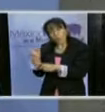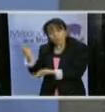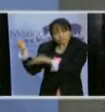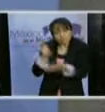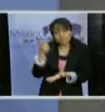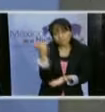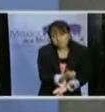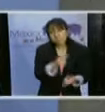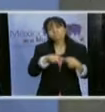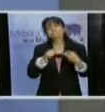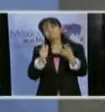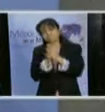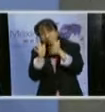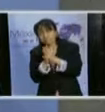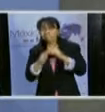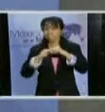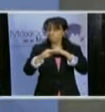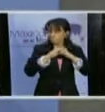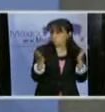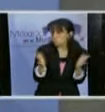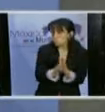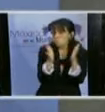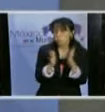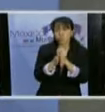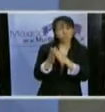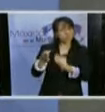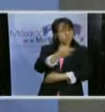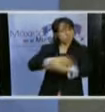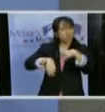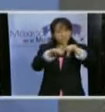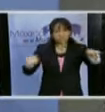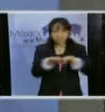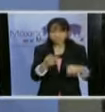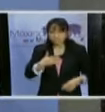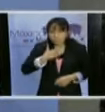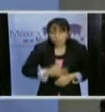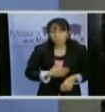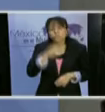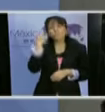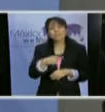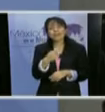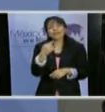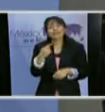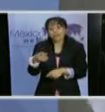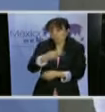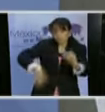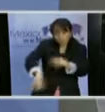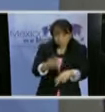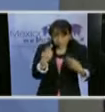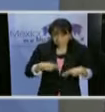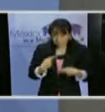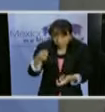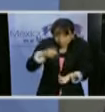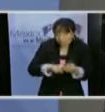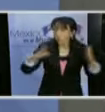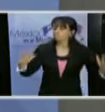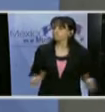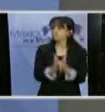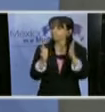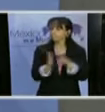con democracia y transparencia y el involucramiento de todos los actores nacionales. ¿Cuáles serían